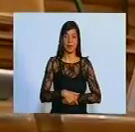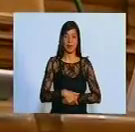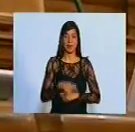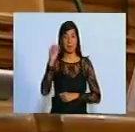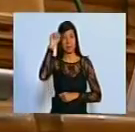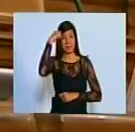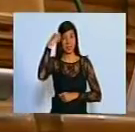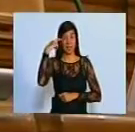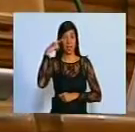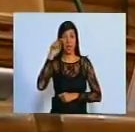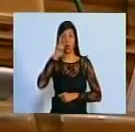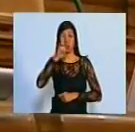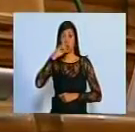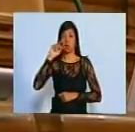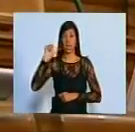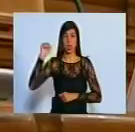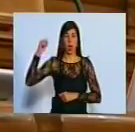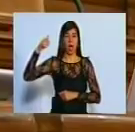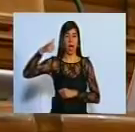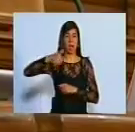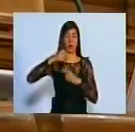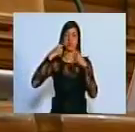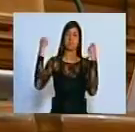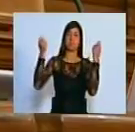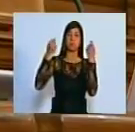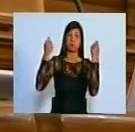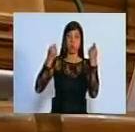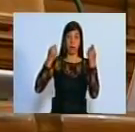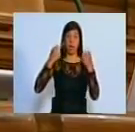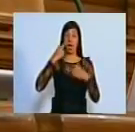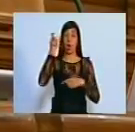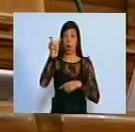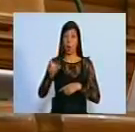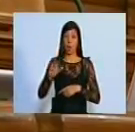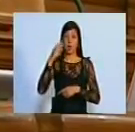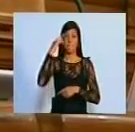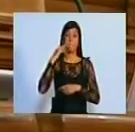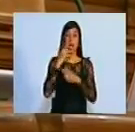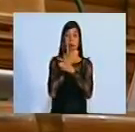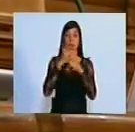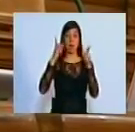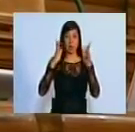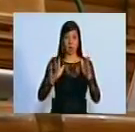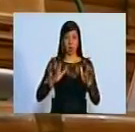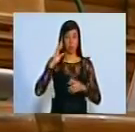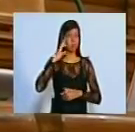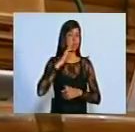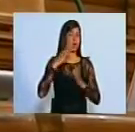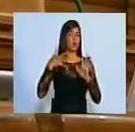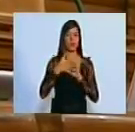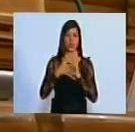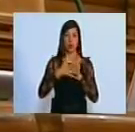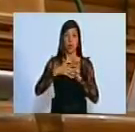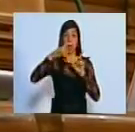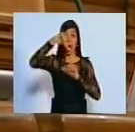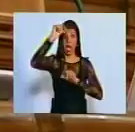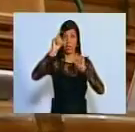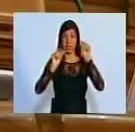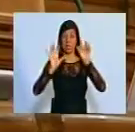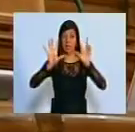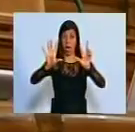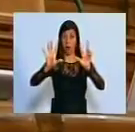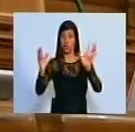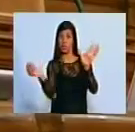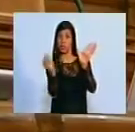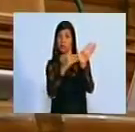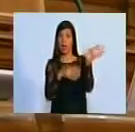Conmemoración por los 200 años del decreto promulgado por el libertador Simón Bolívar sobre la incorporación de la octava